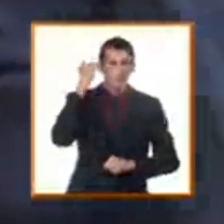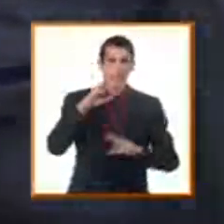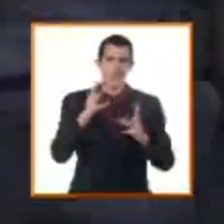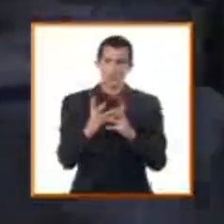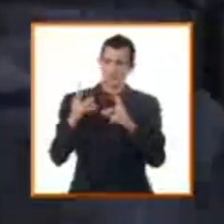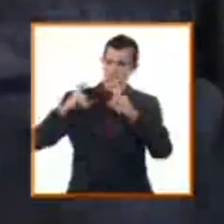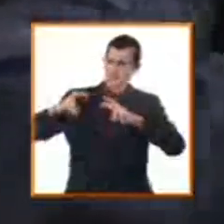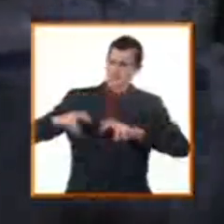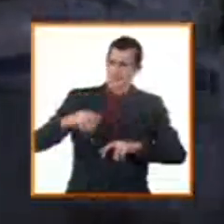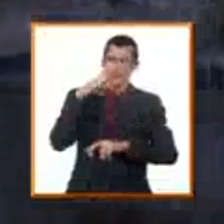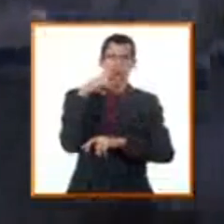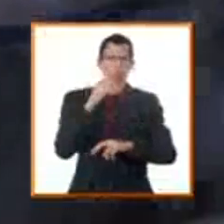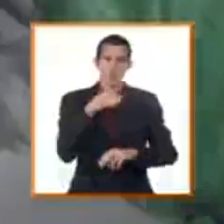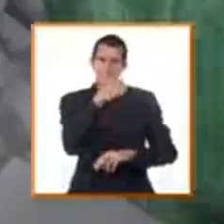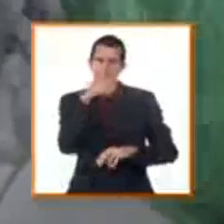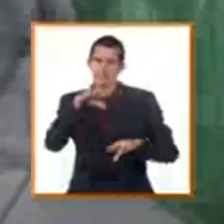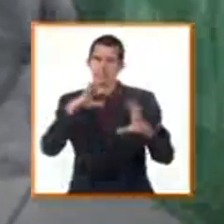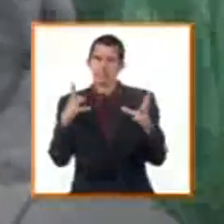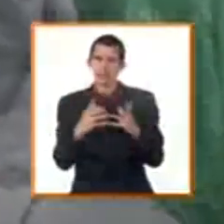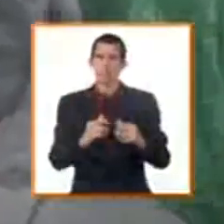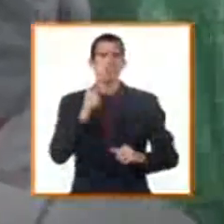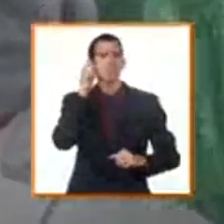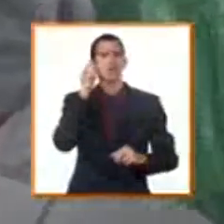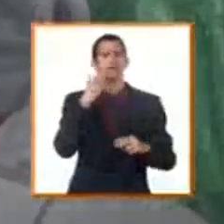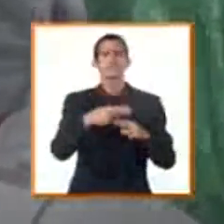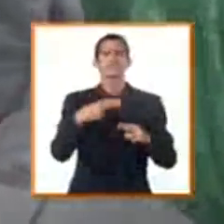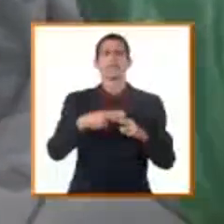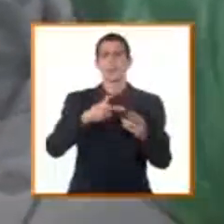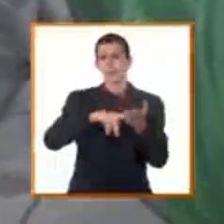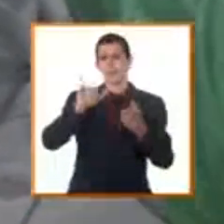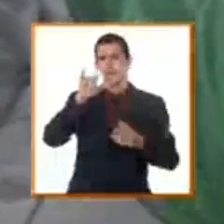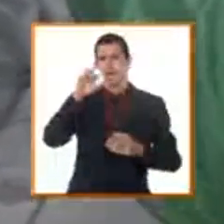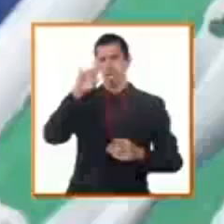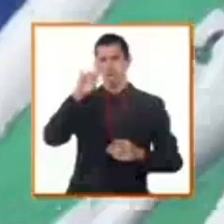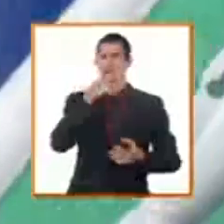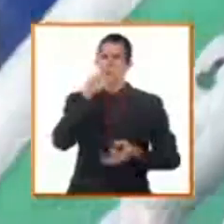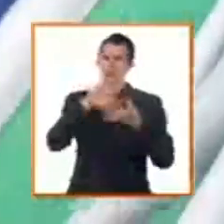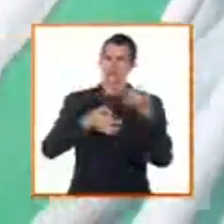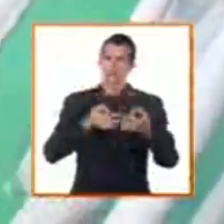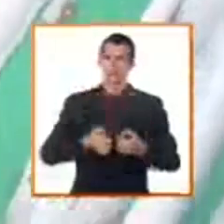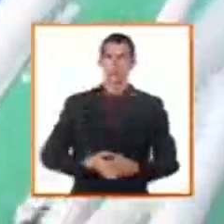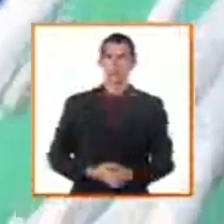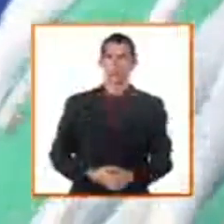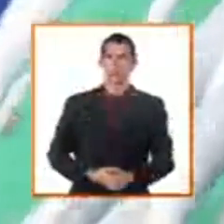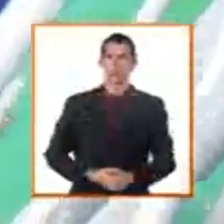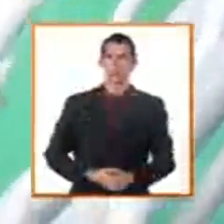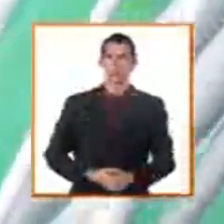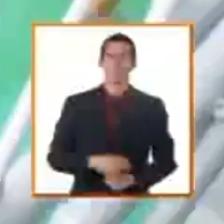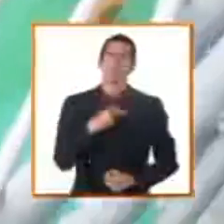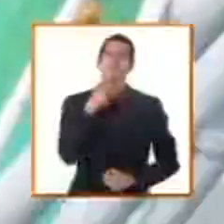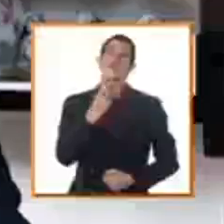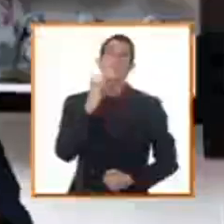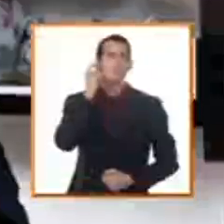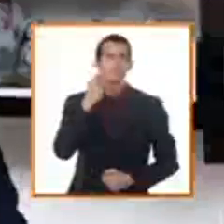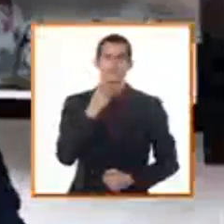ello conversamos con la viceministra Pilar Alonso Barona Estrada. Por acuerdo del Consejo de Estado, en el